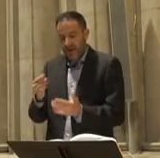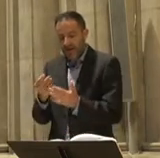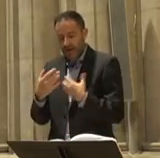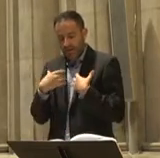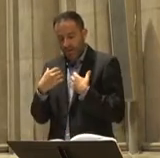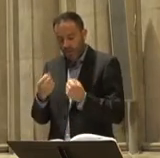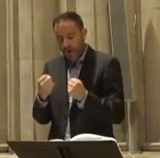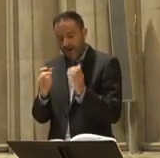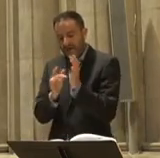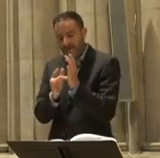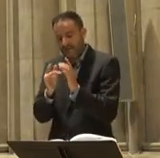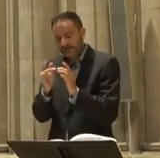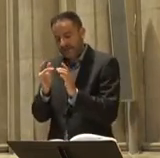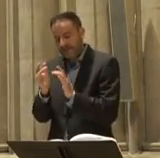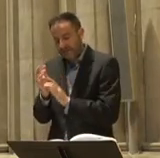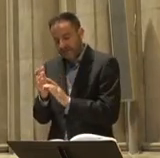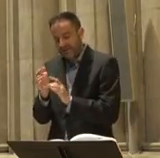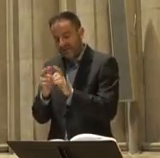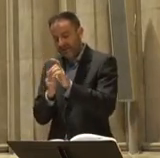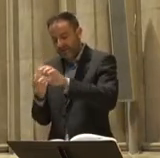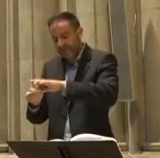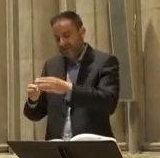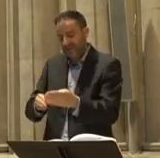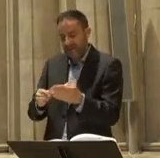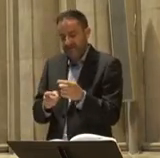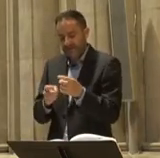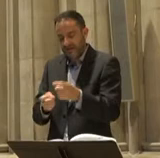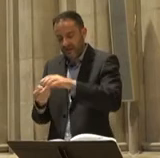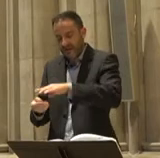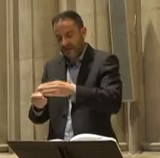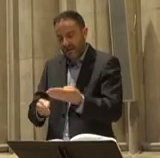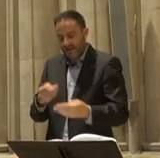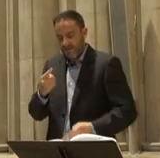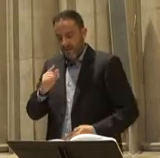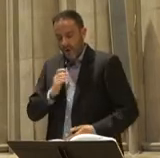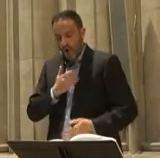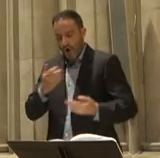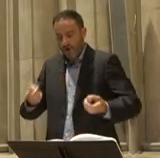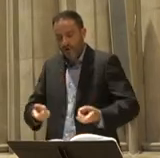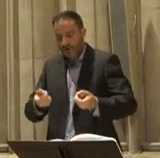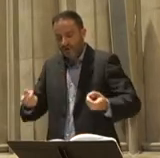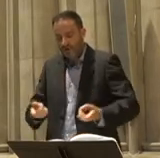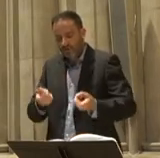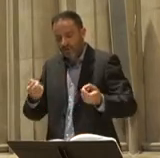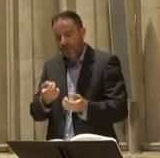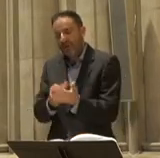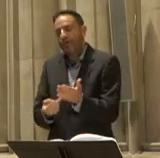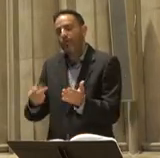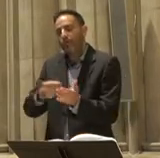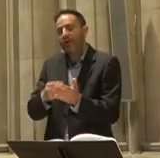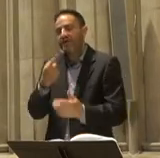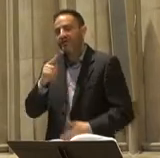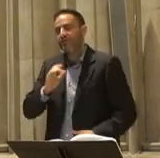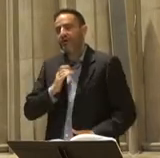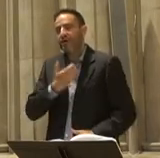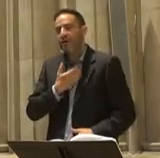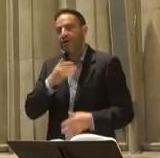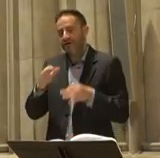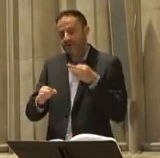the dead, who was handed over to death for our trespasses and was raised for our